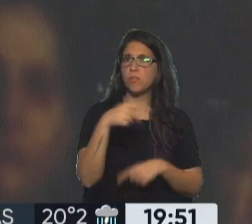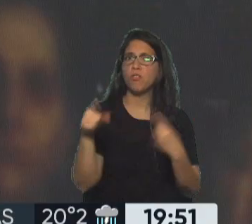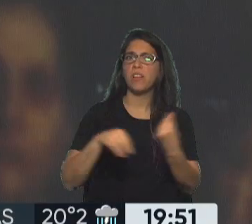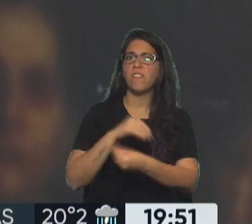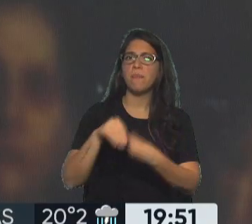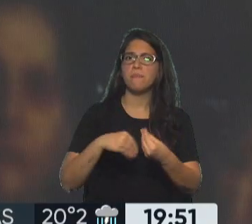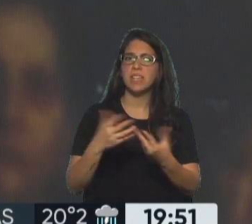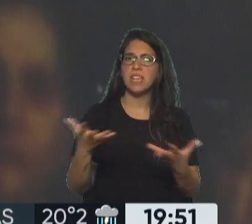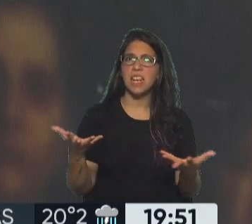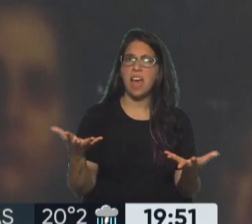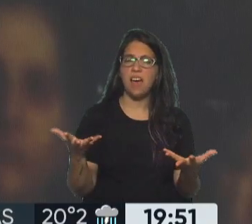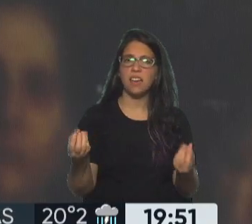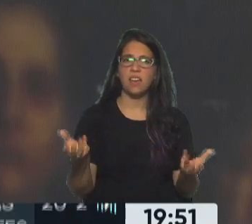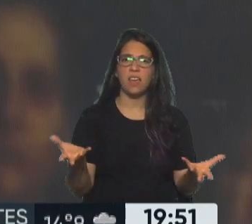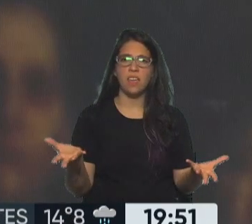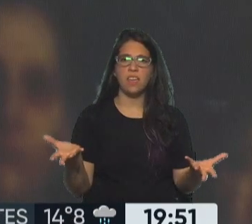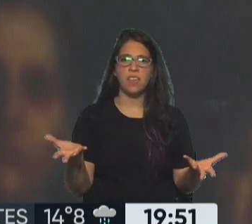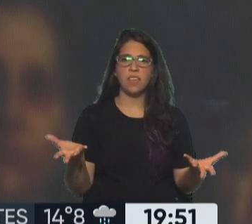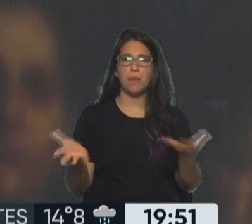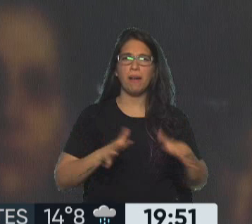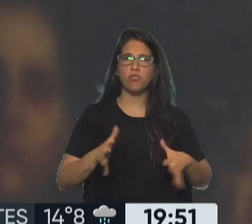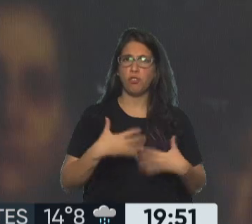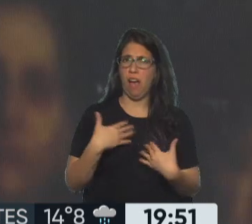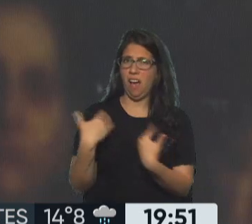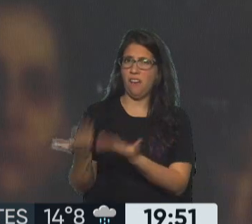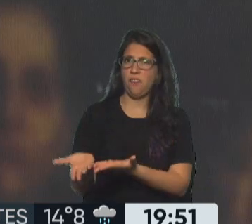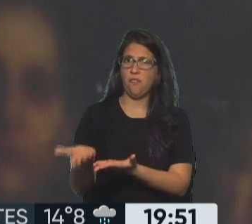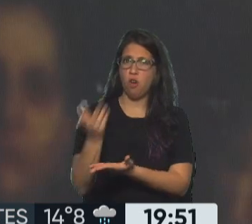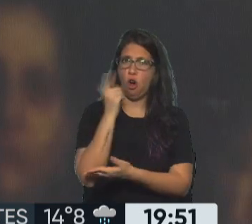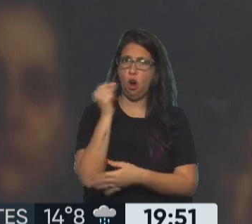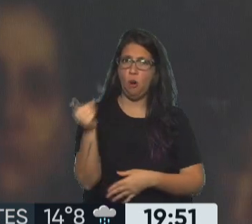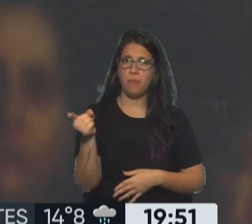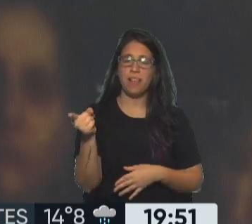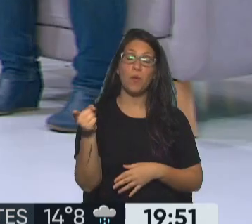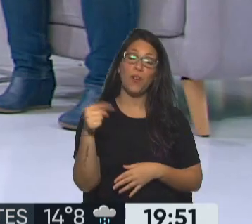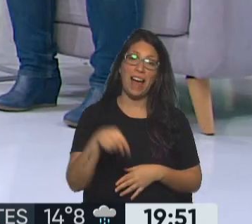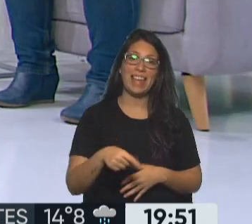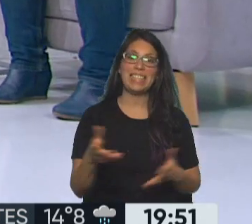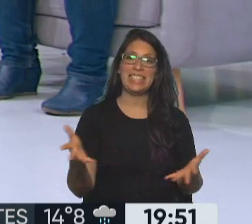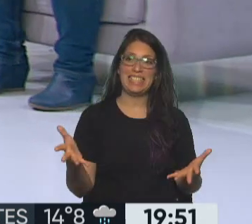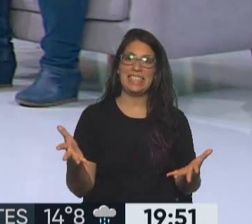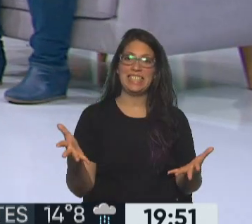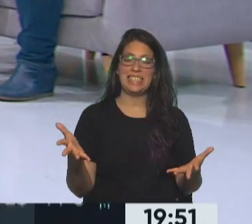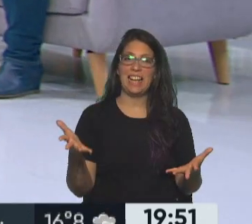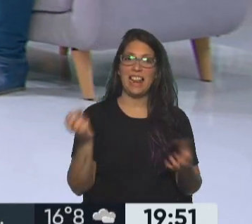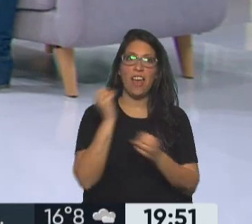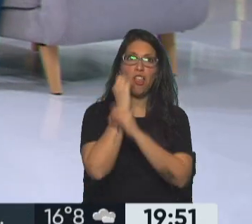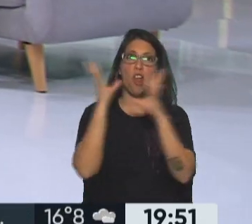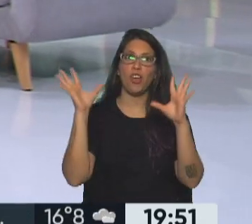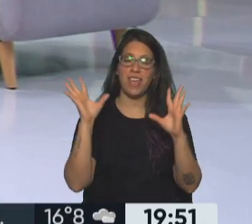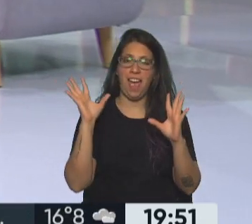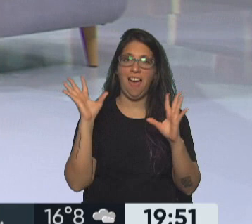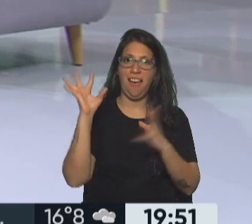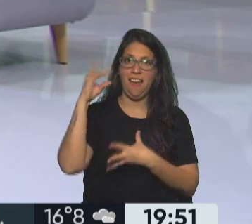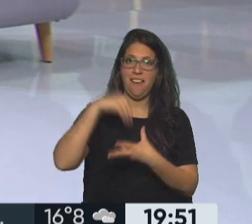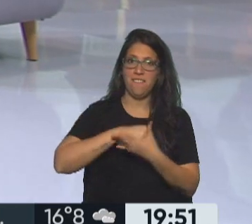se aparece- solidarizó con este hombre? Y aparece, bueno, ahí ya te digo, el marco ideológico que a lo mejor rige